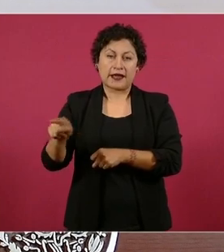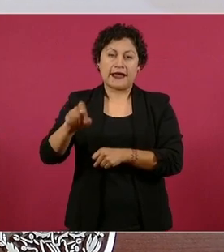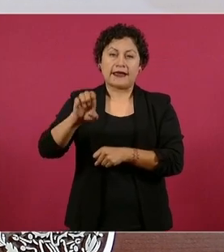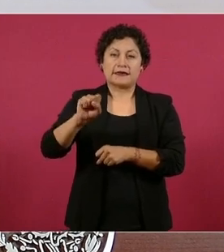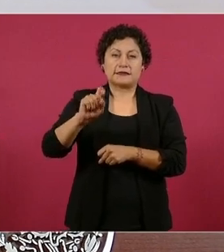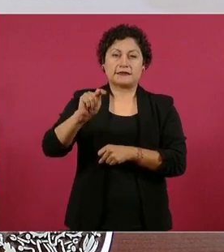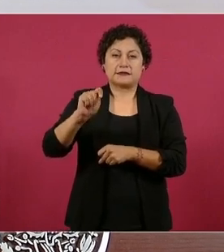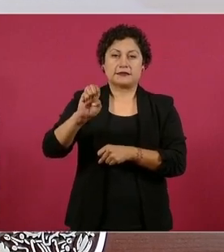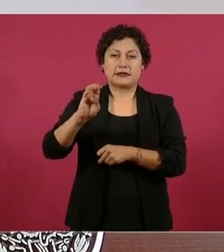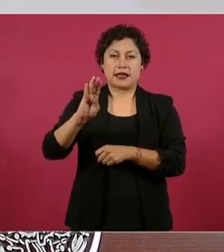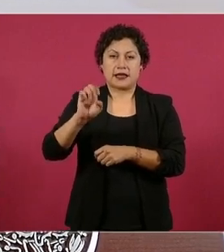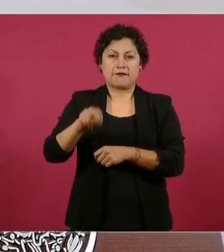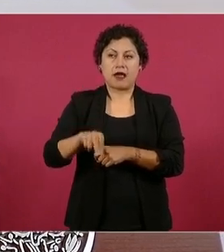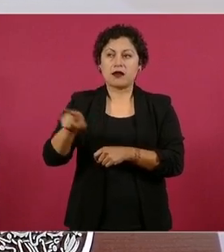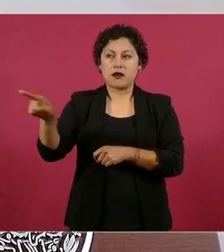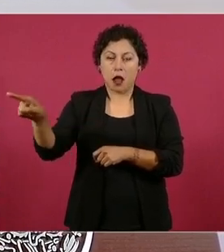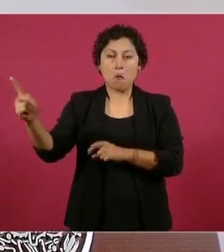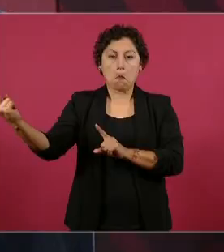porque ya está